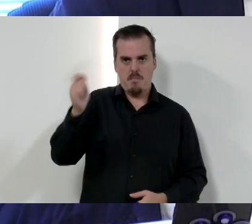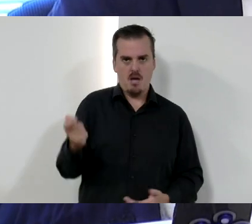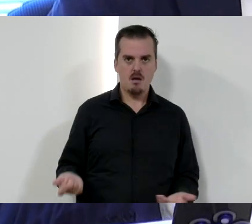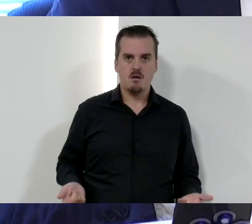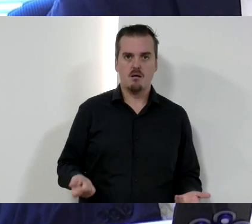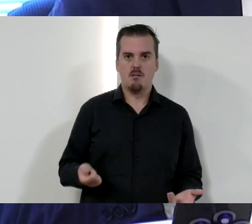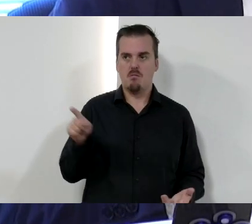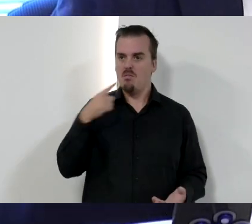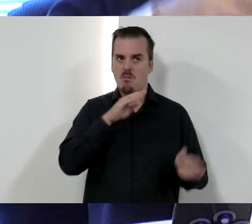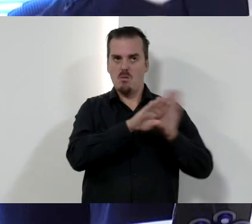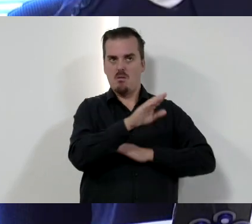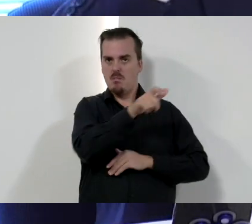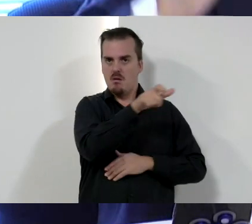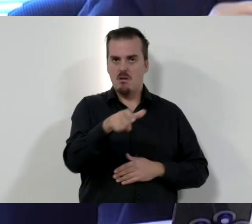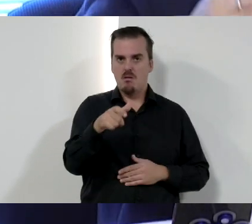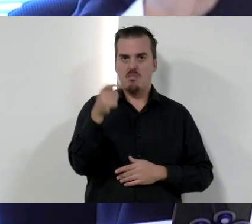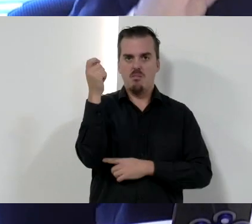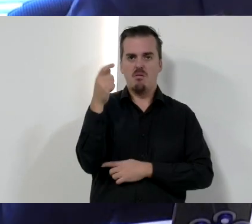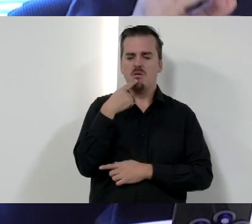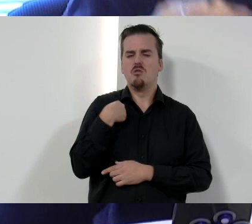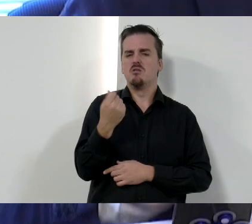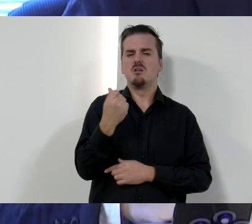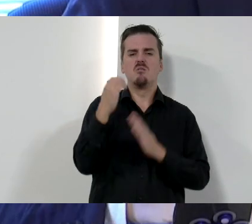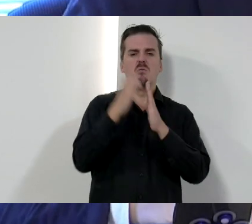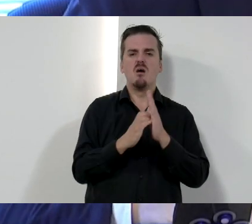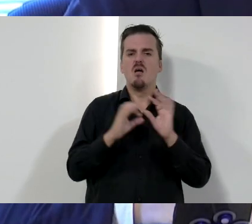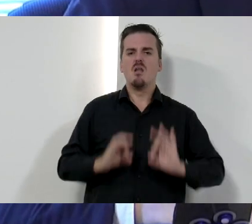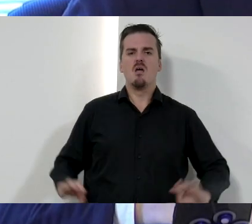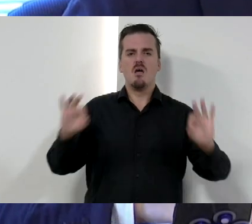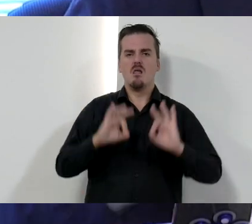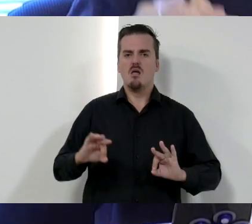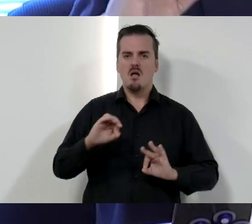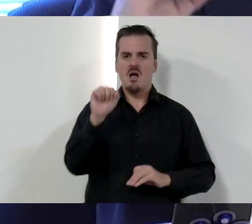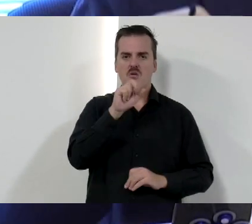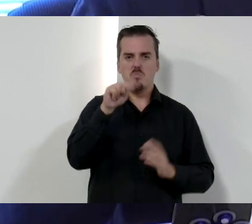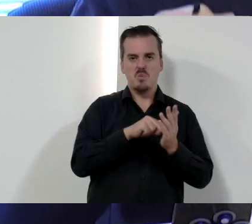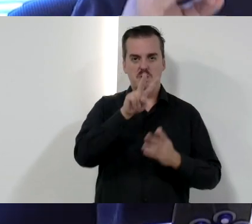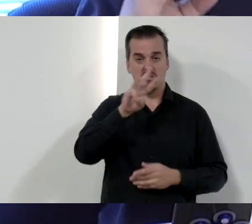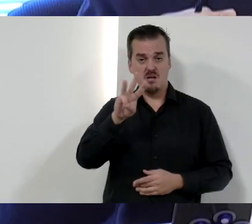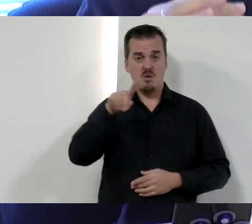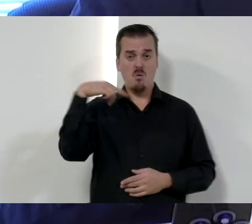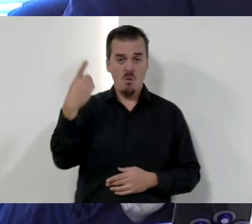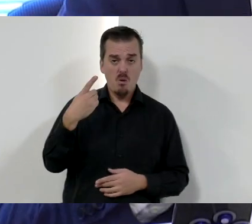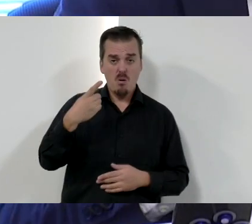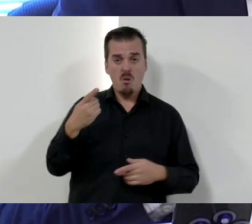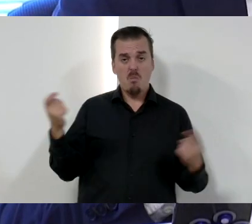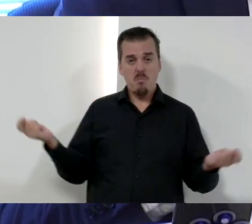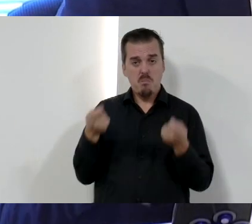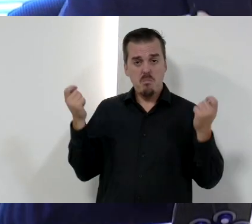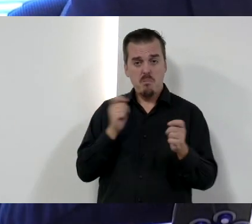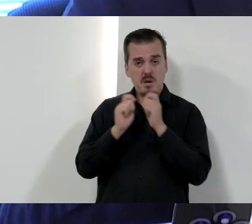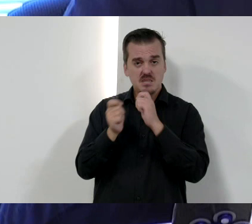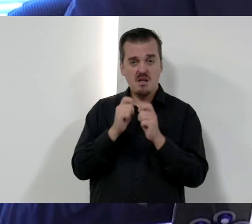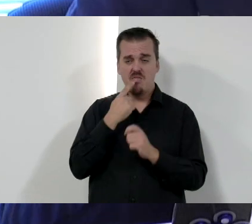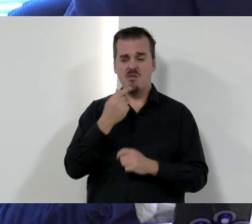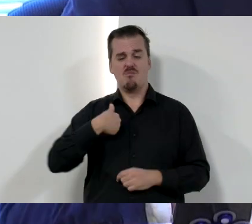decirle a los vecinos de Ciudad Real es que no va a bajar ninguna tasa ni ningún impuesto para el año 2023 y salir en prensa presumiendo de superávit. Eso es lo que